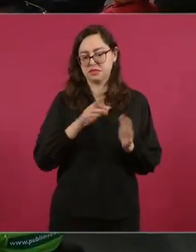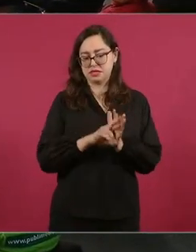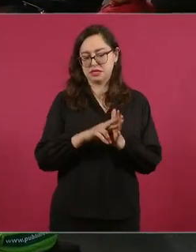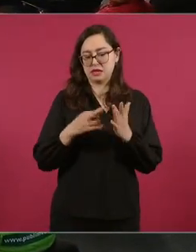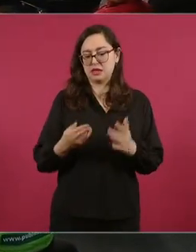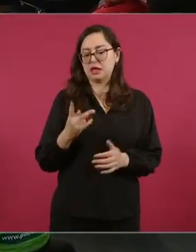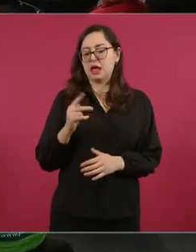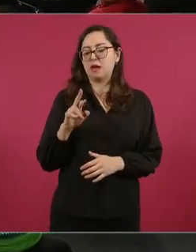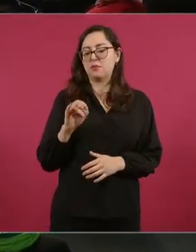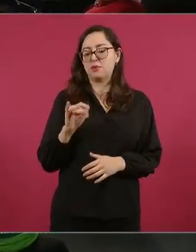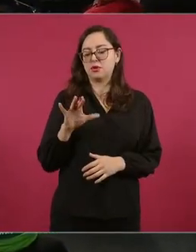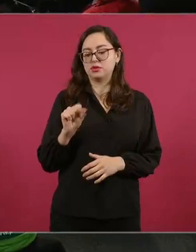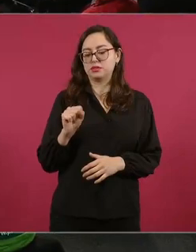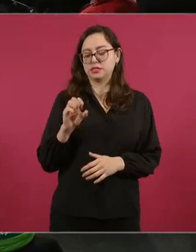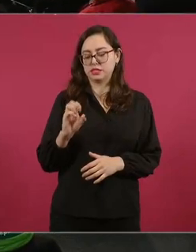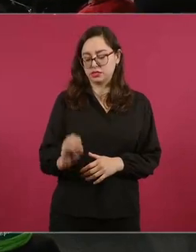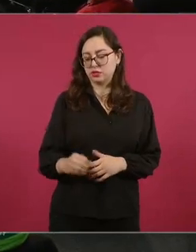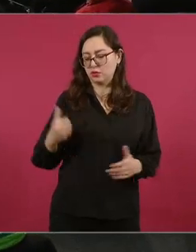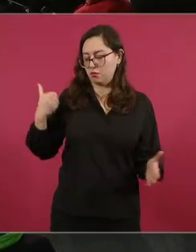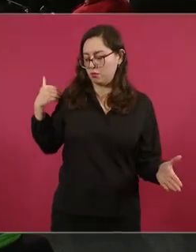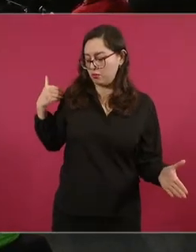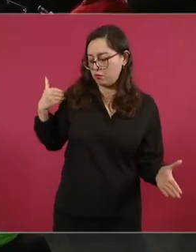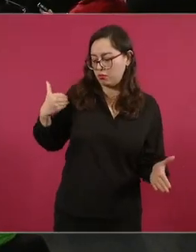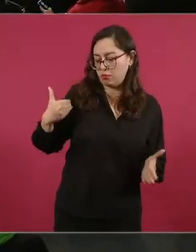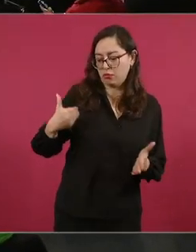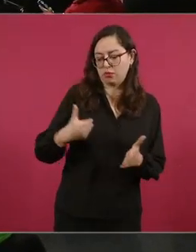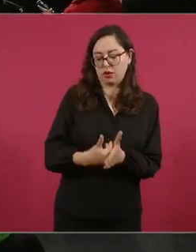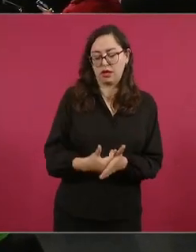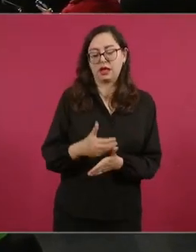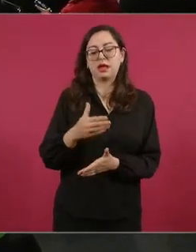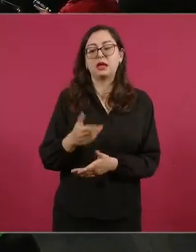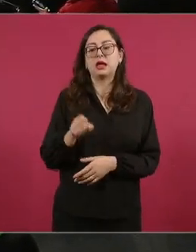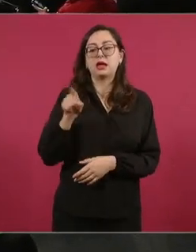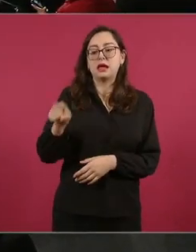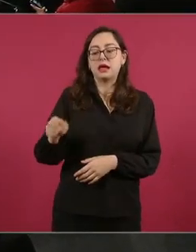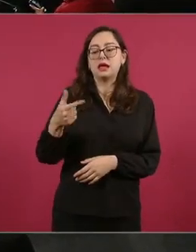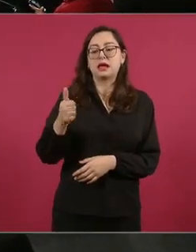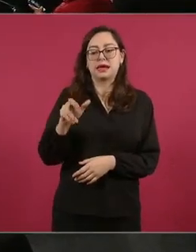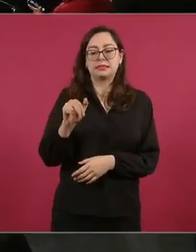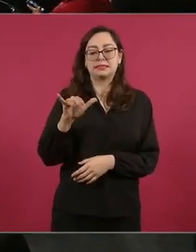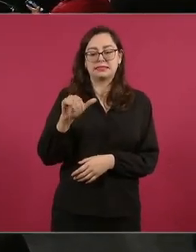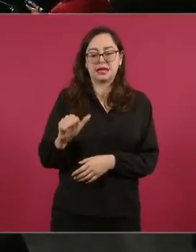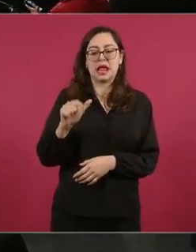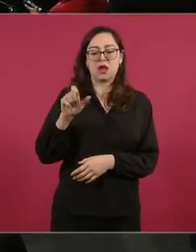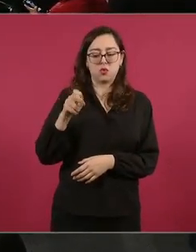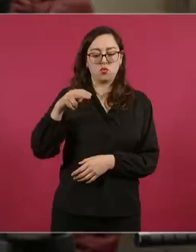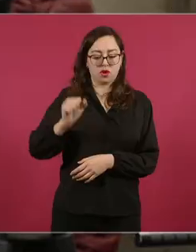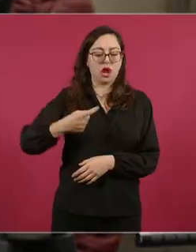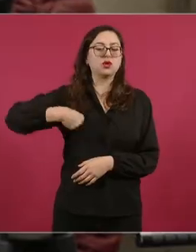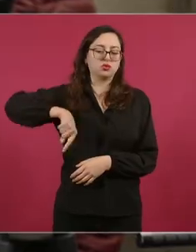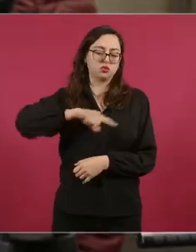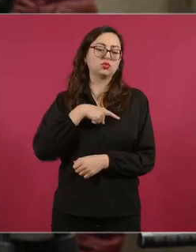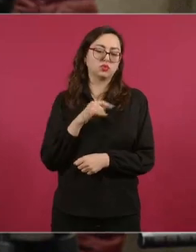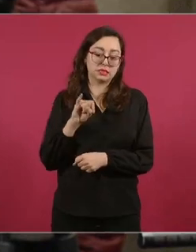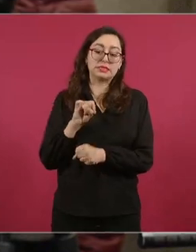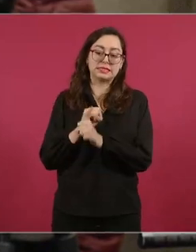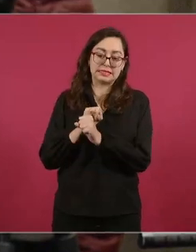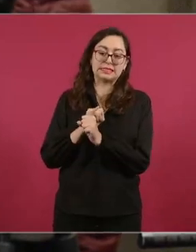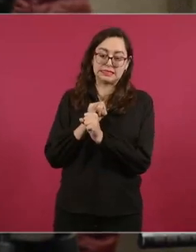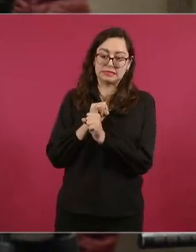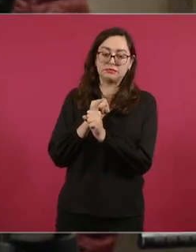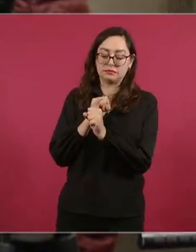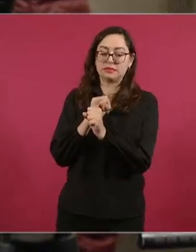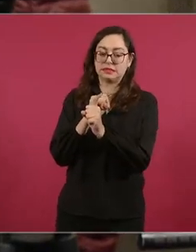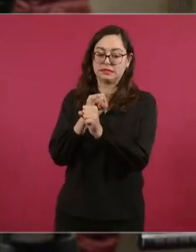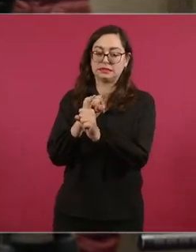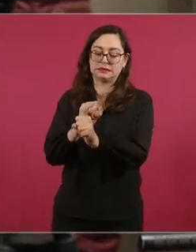que se llama Auge y Caída del Superpolicía, el tema del CISEN. O sea, que ¿quién dijo eso? Proceso sí lo documentó, al menos en el texto